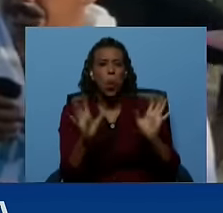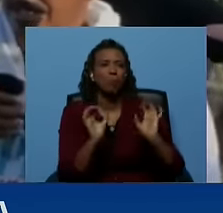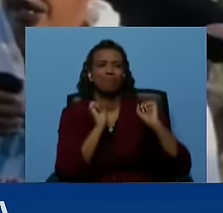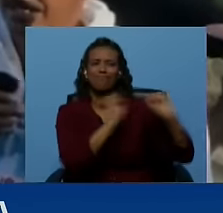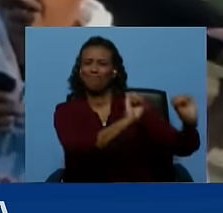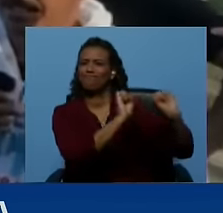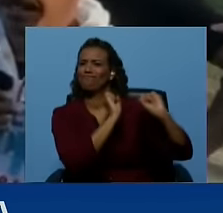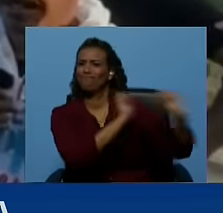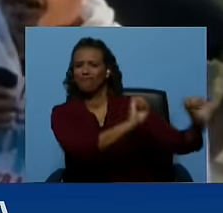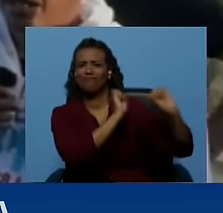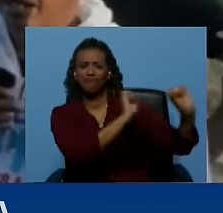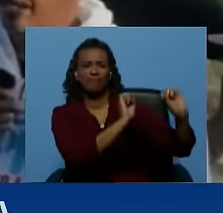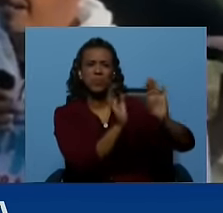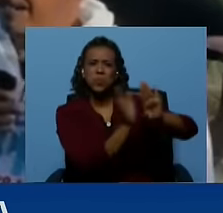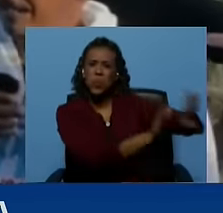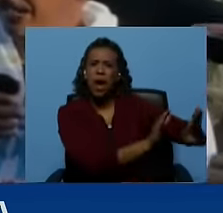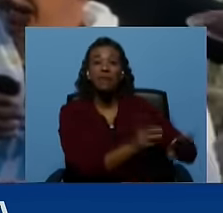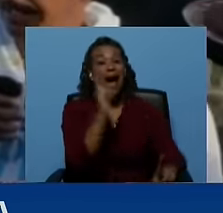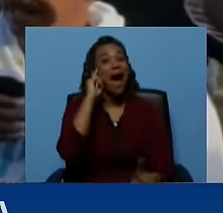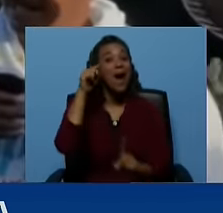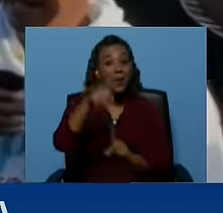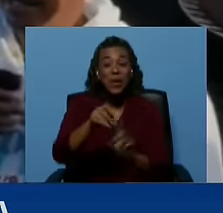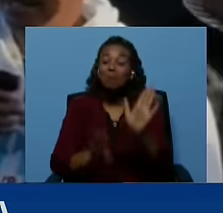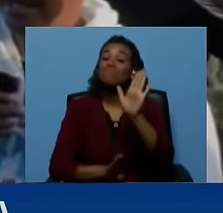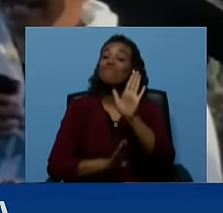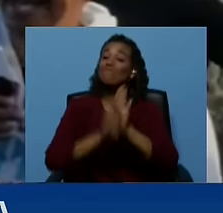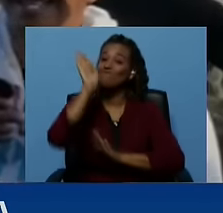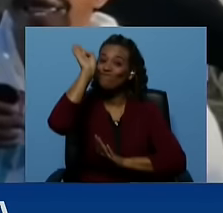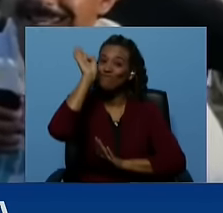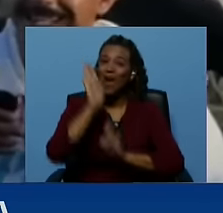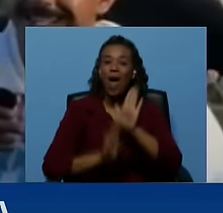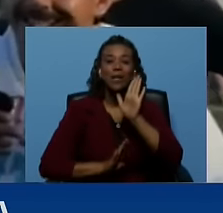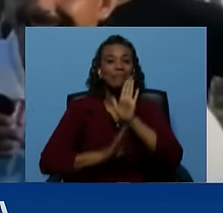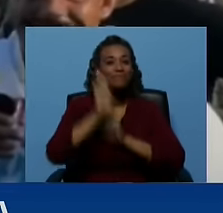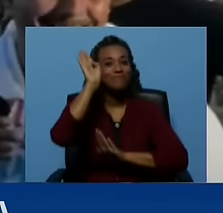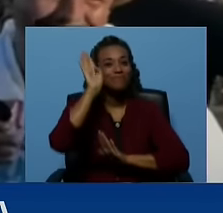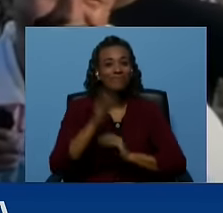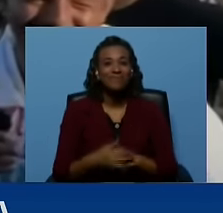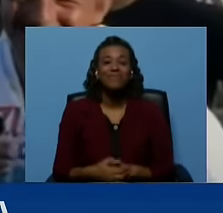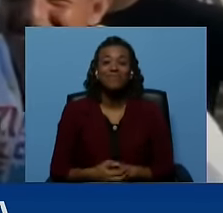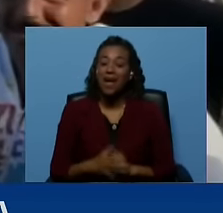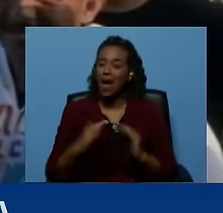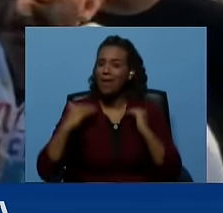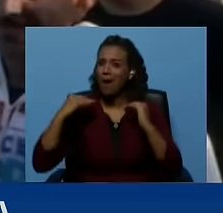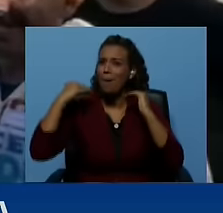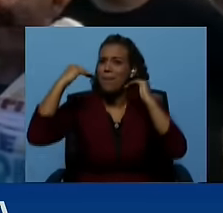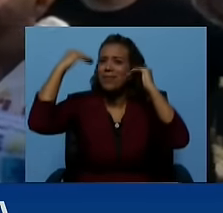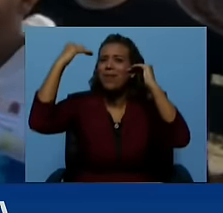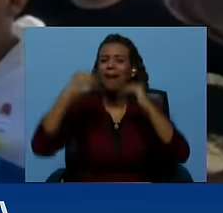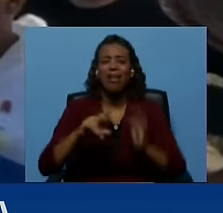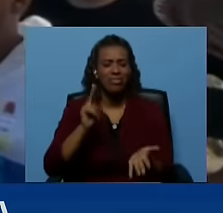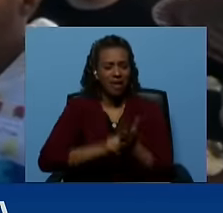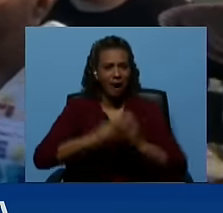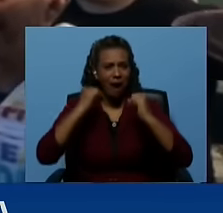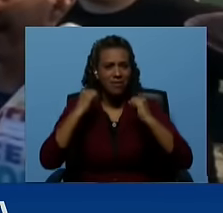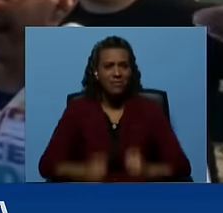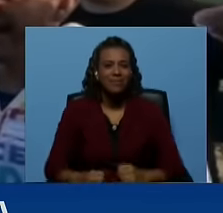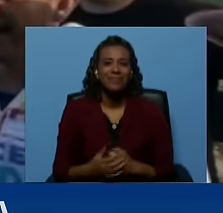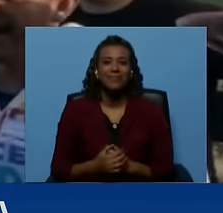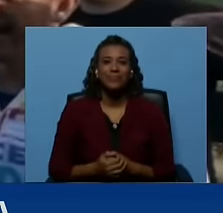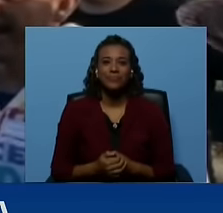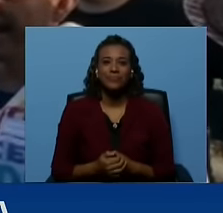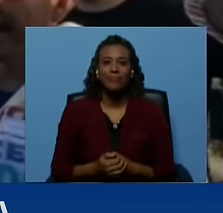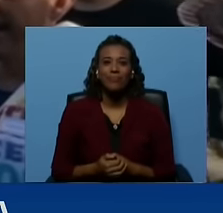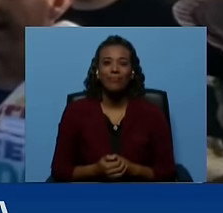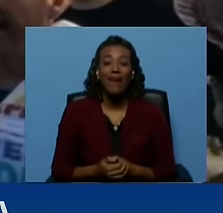sanciones y la guerra económica y ahora lo quedamos Mira arriba para arriba en alta como debe ser como debe ser esto